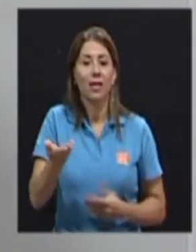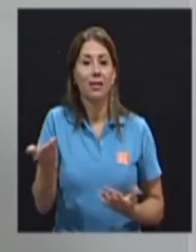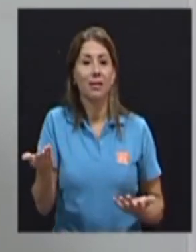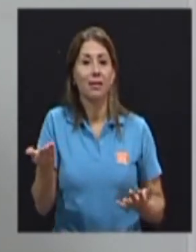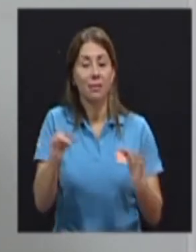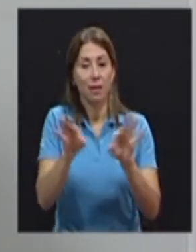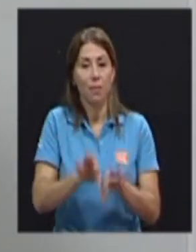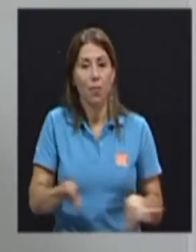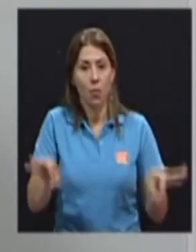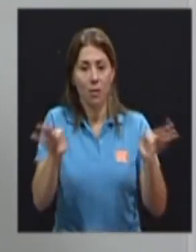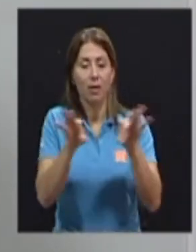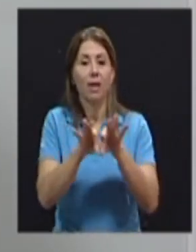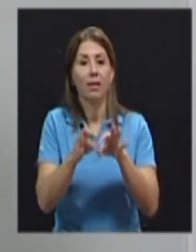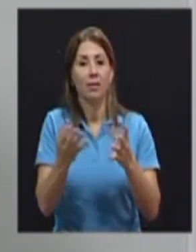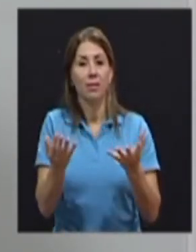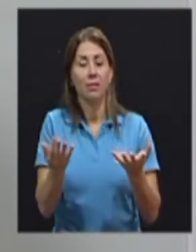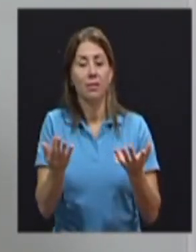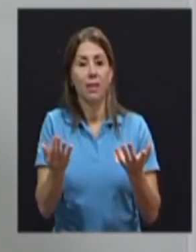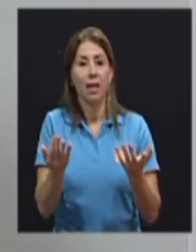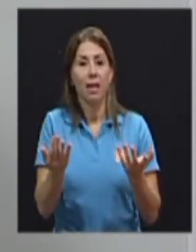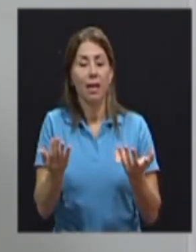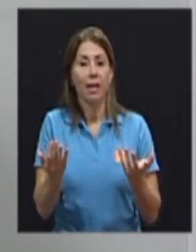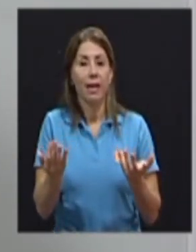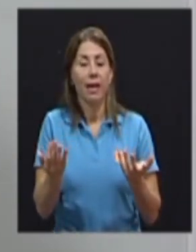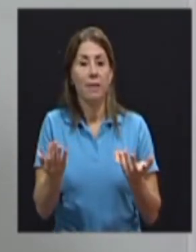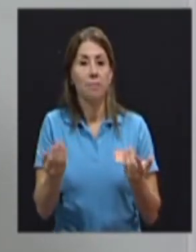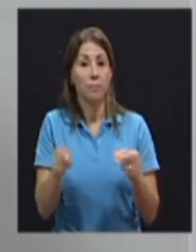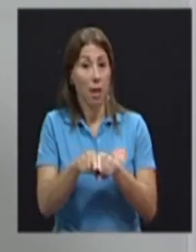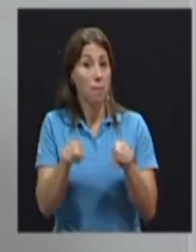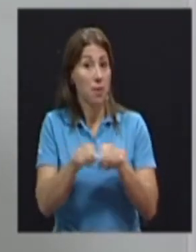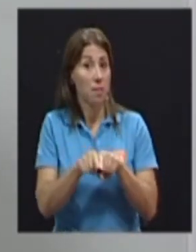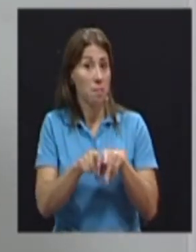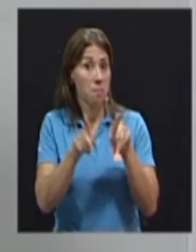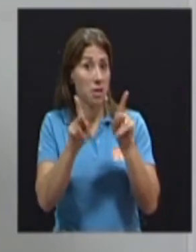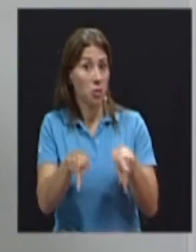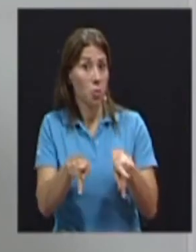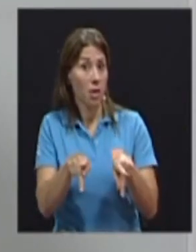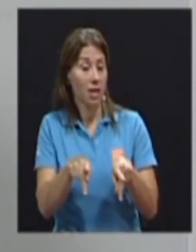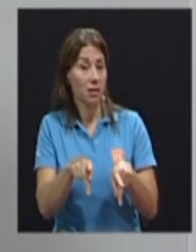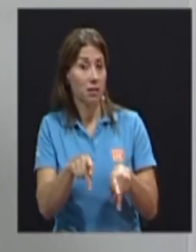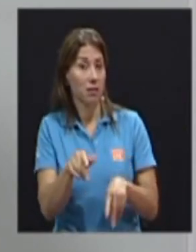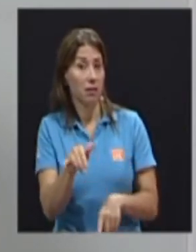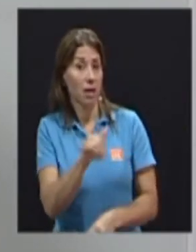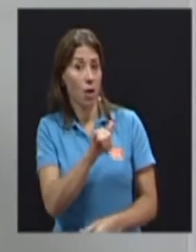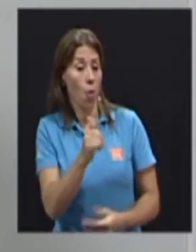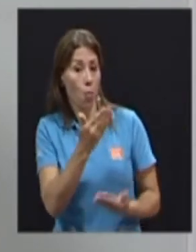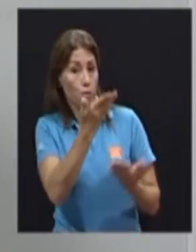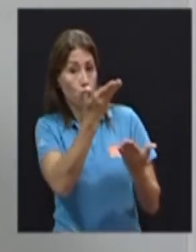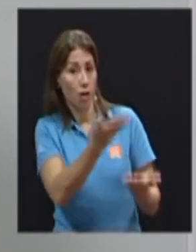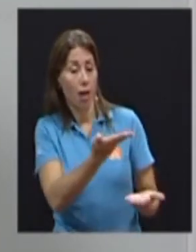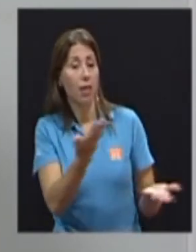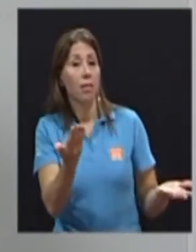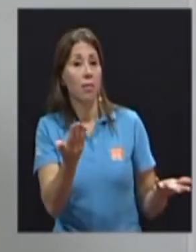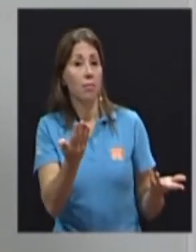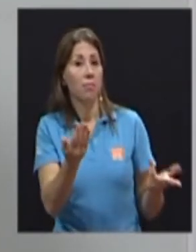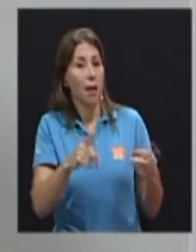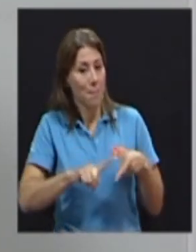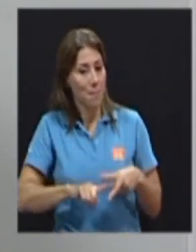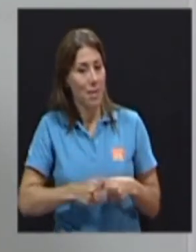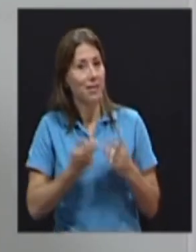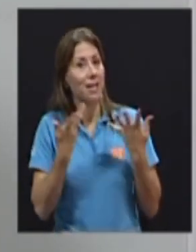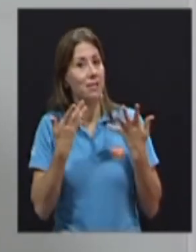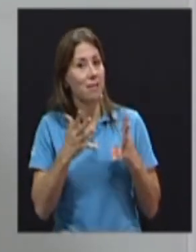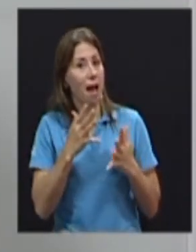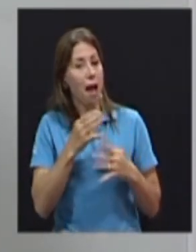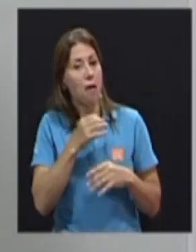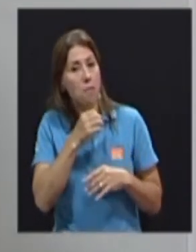es importante es que también los que como usted empiezan a peinar canas